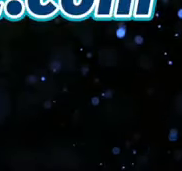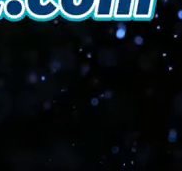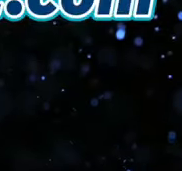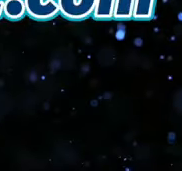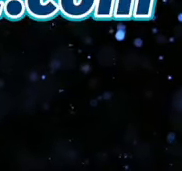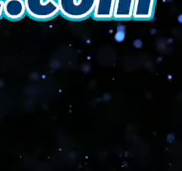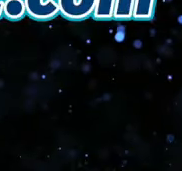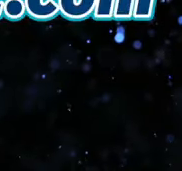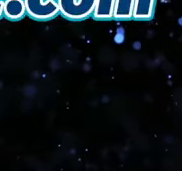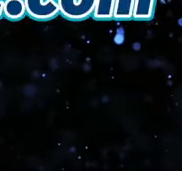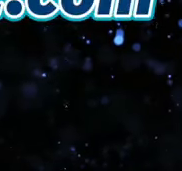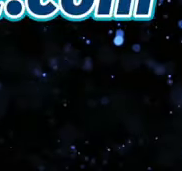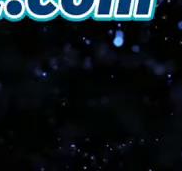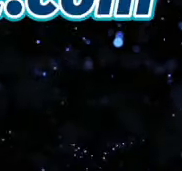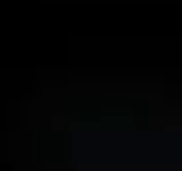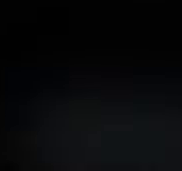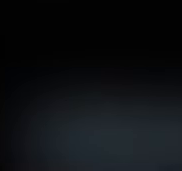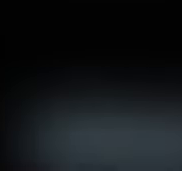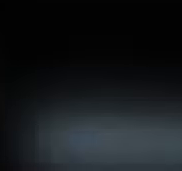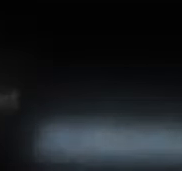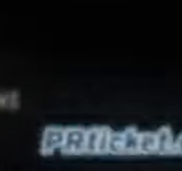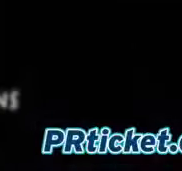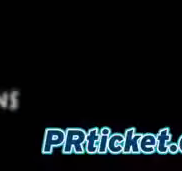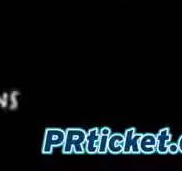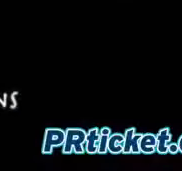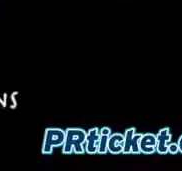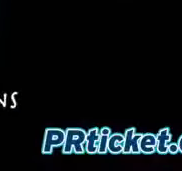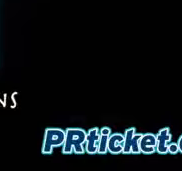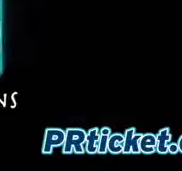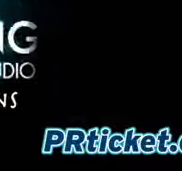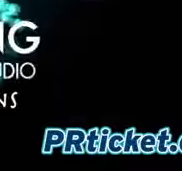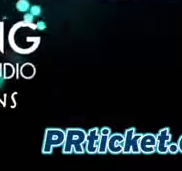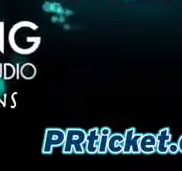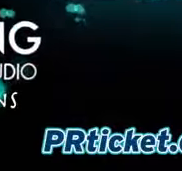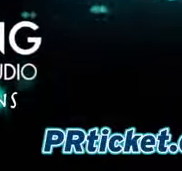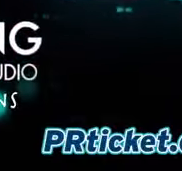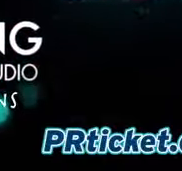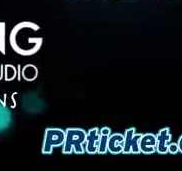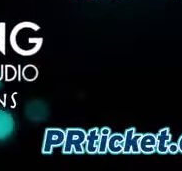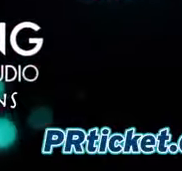prticket.com. Produce Macarena Group y Blessing Productions.